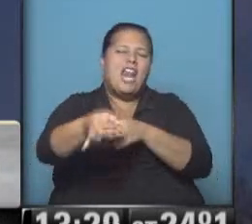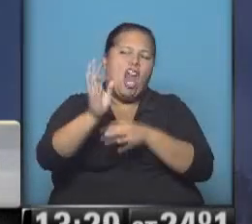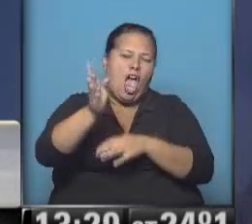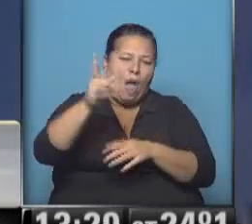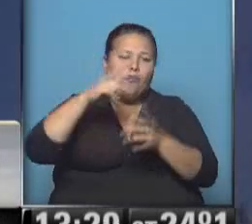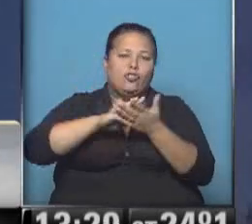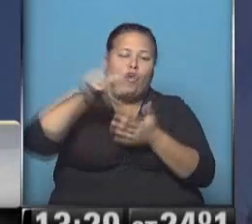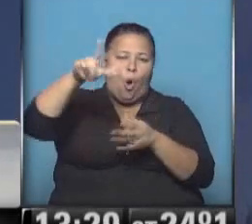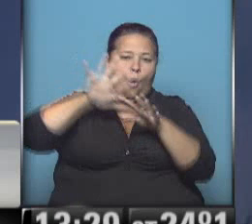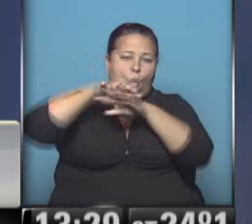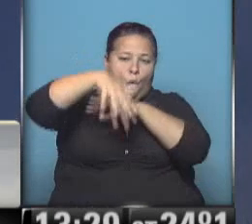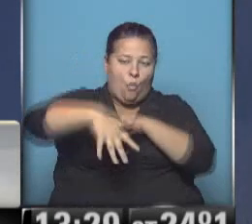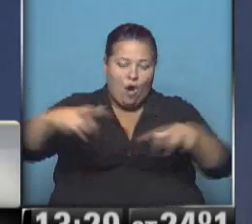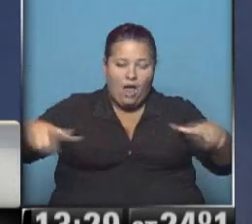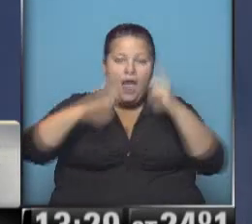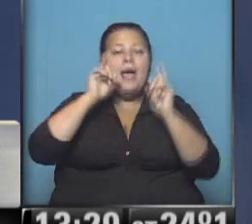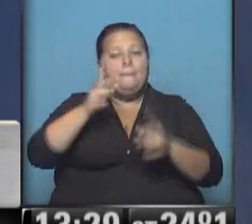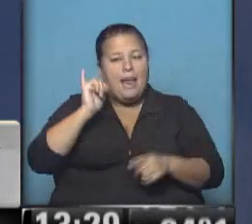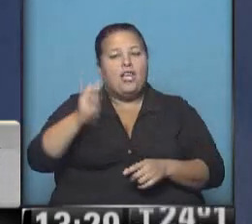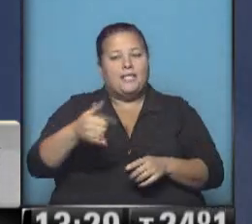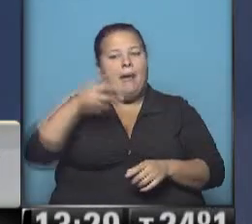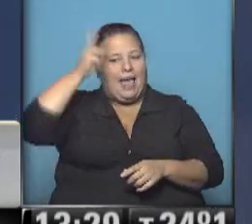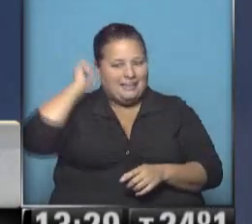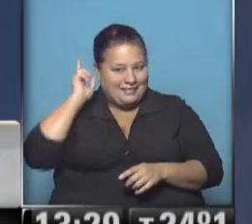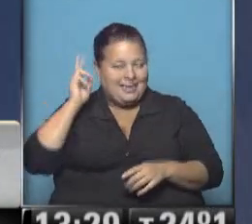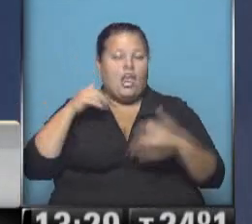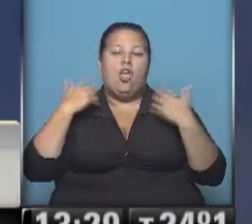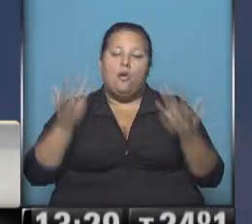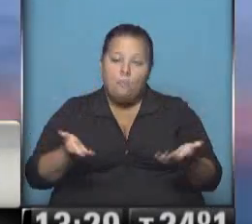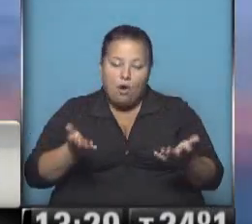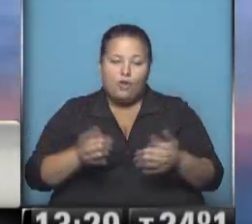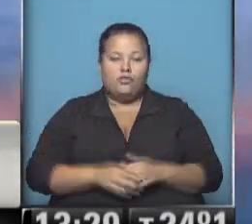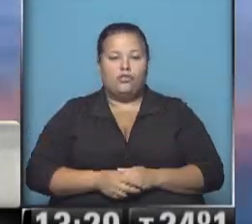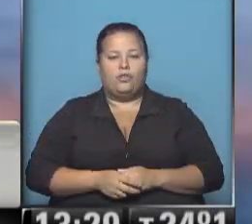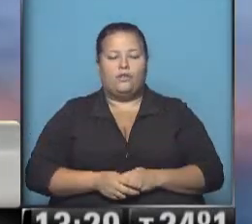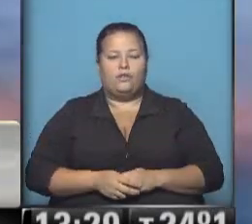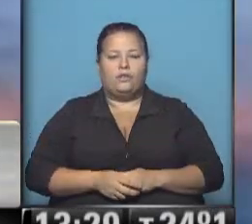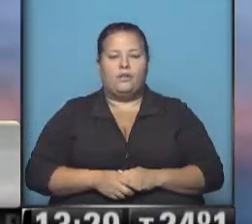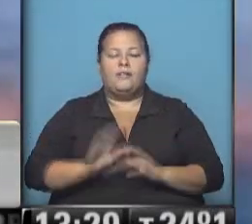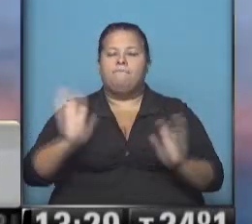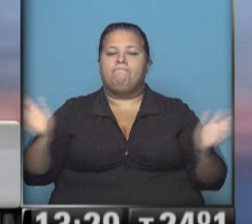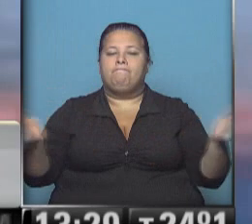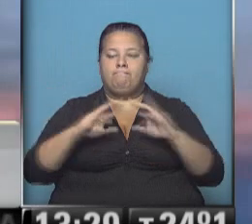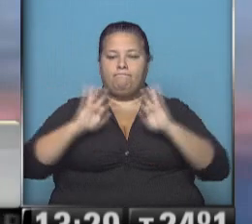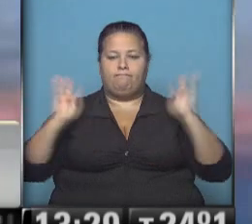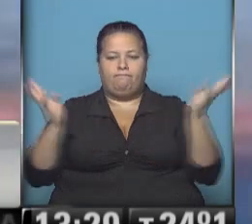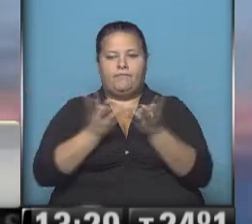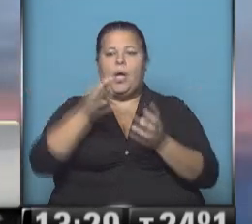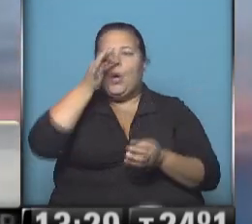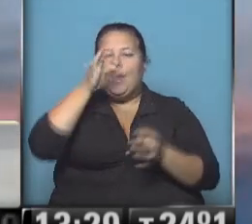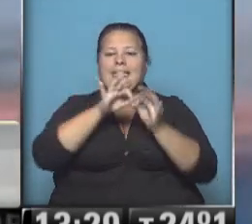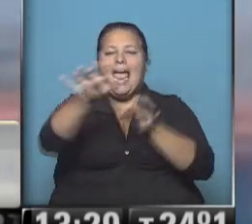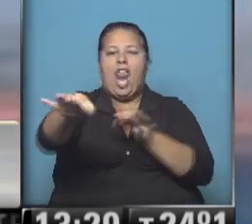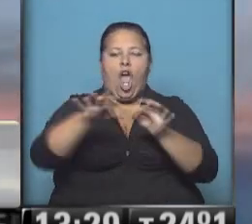respecto al volcán y eso sí constituye un riesgo para localidades chilenas por eso se se cerró un cerco de 20 km de